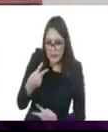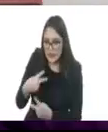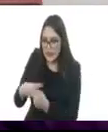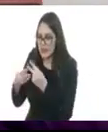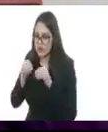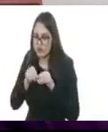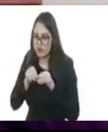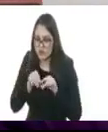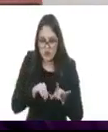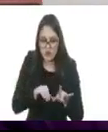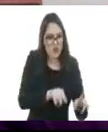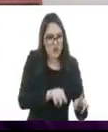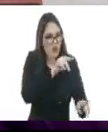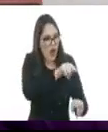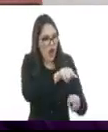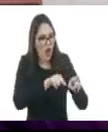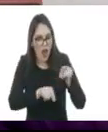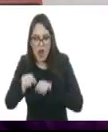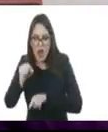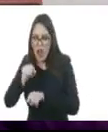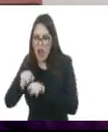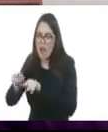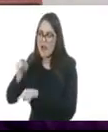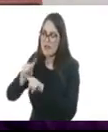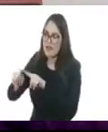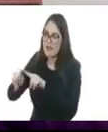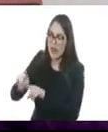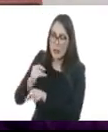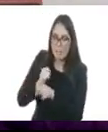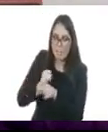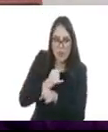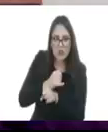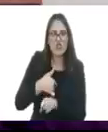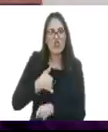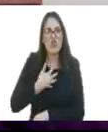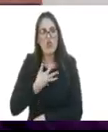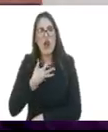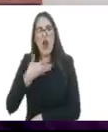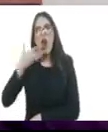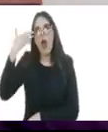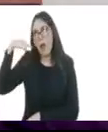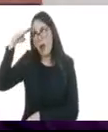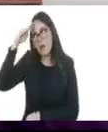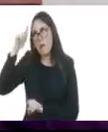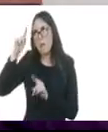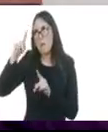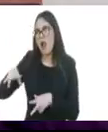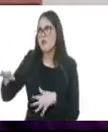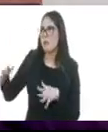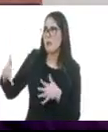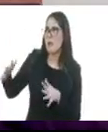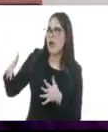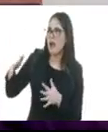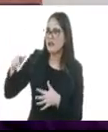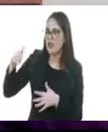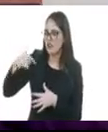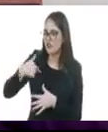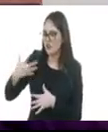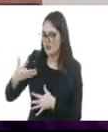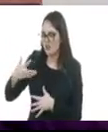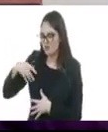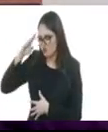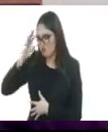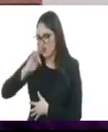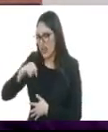investigación, que yo estaba planeando hacerlo solamente desde Guerrero, y que presentándose a